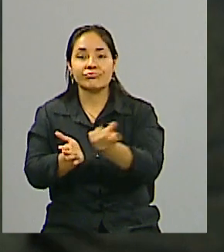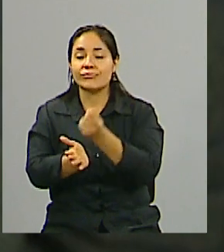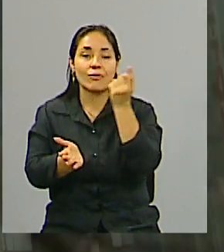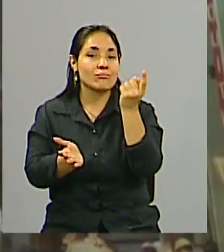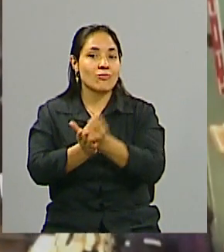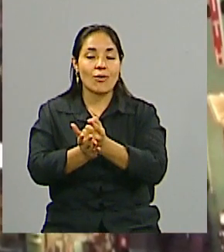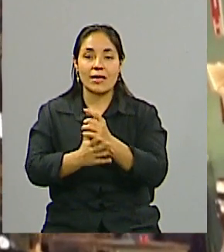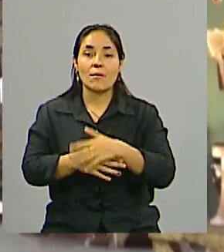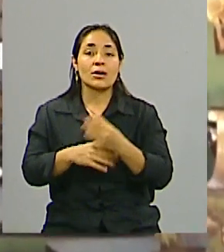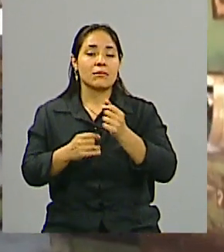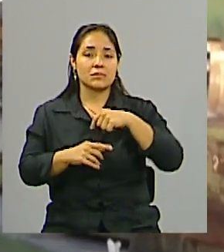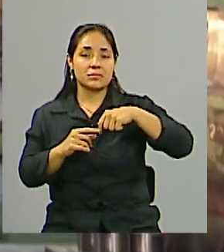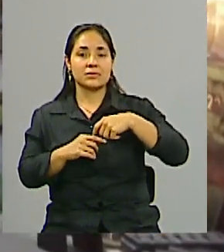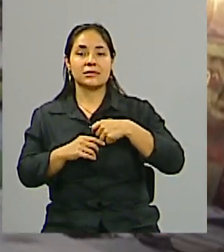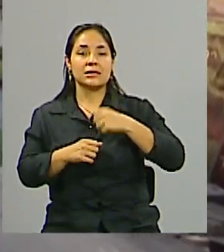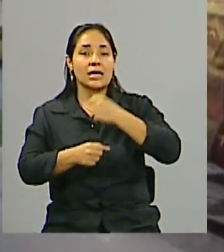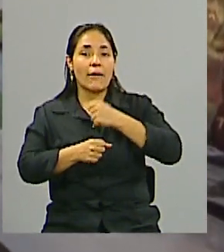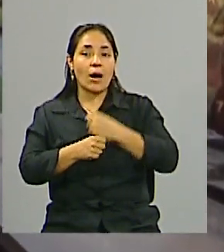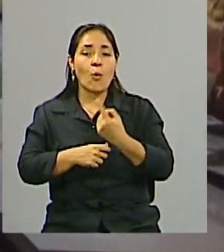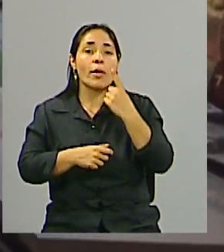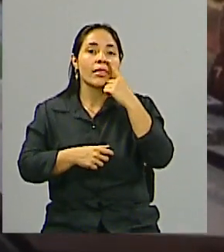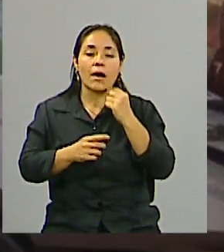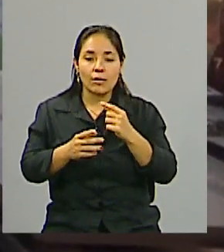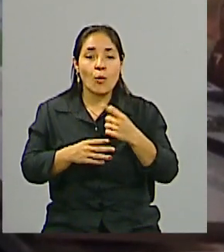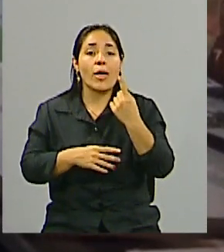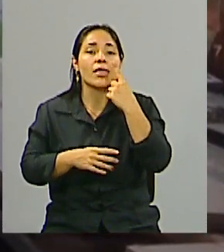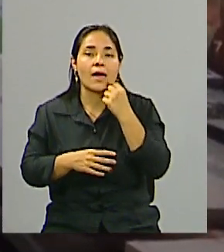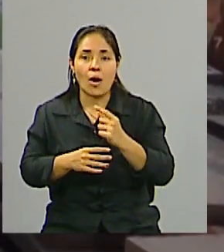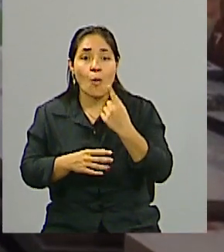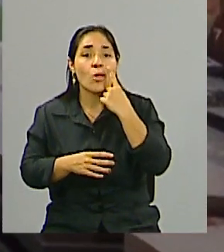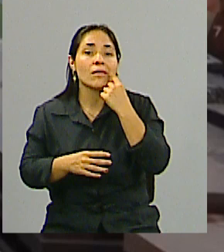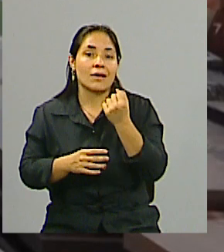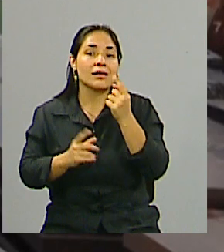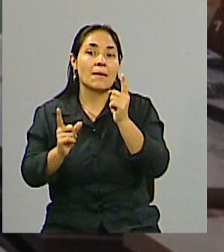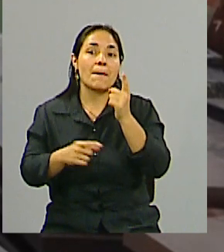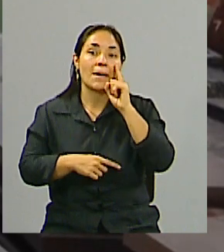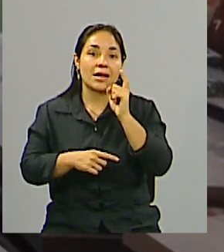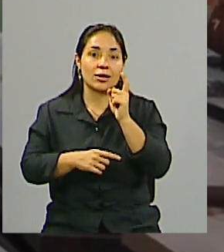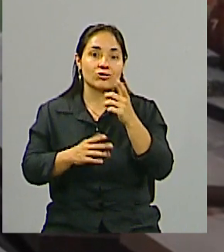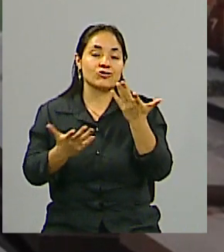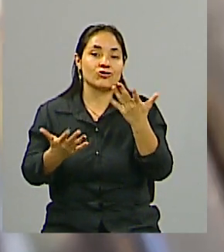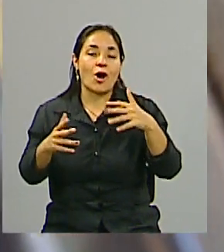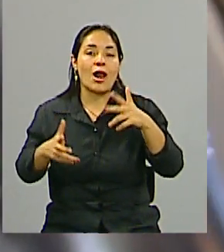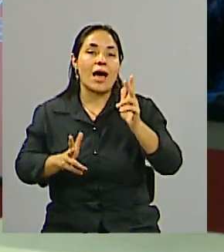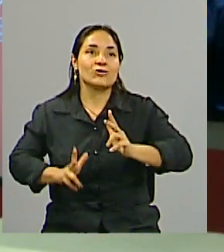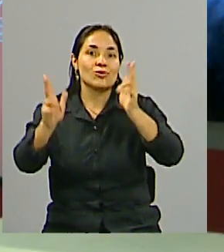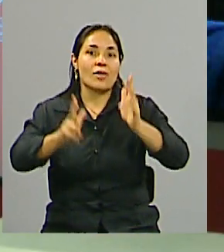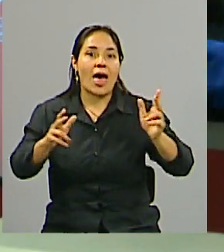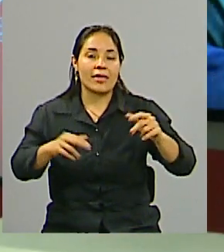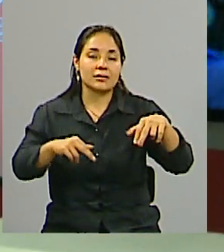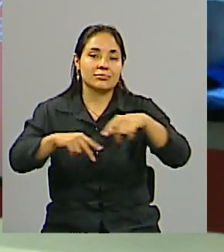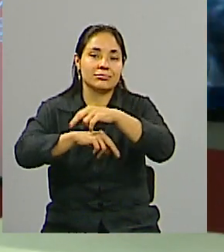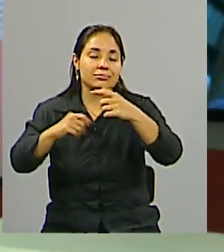porque trabajamos al día y empeñamos nuestra vida en el tránsito de las ciudades. Patricia, si sacáramos a la gente que hoy